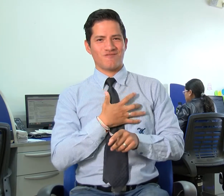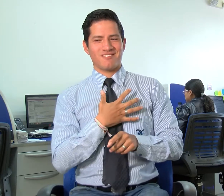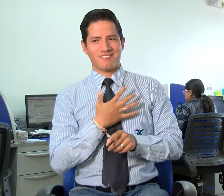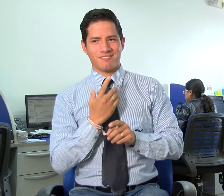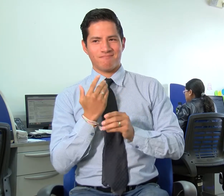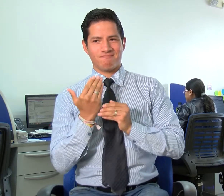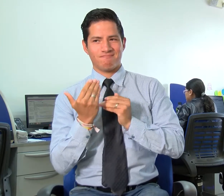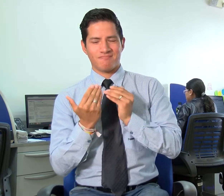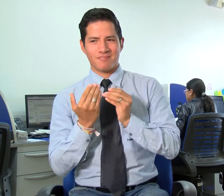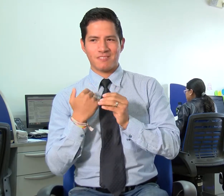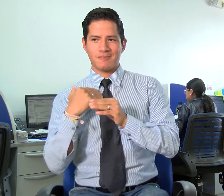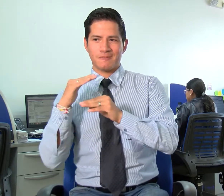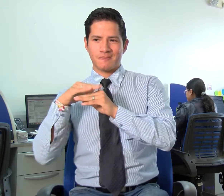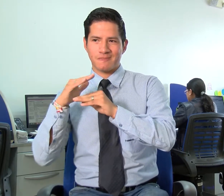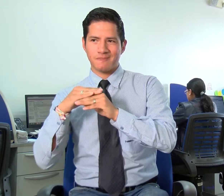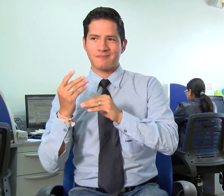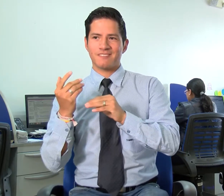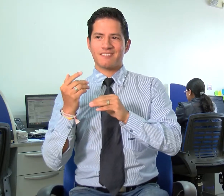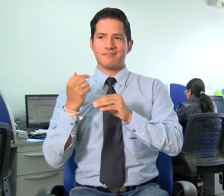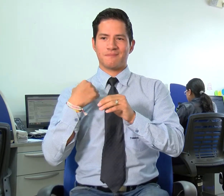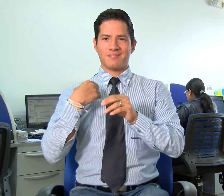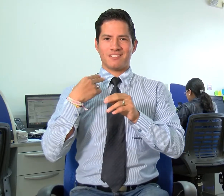difícil acceder a toda esa información.